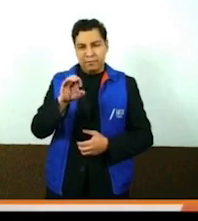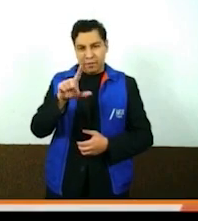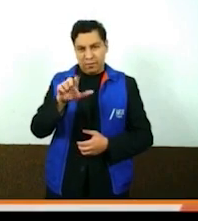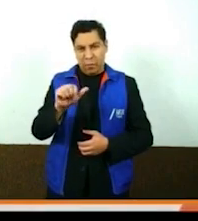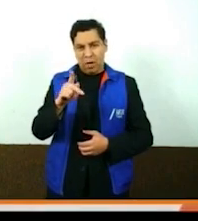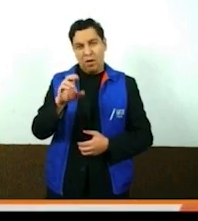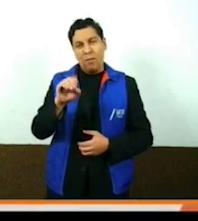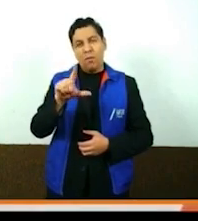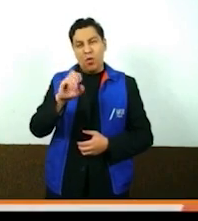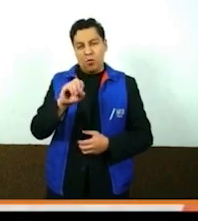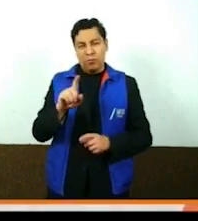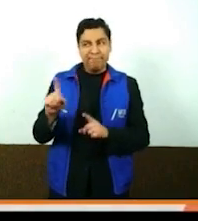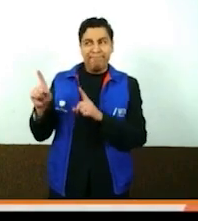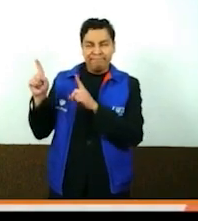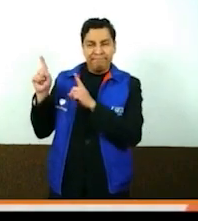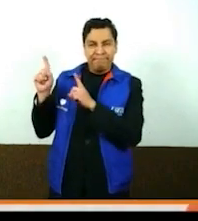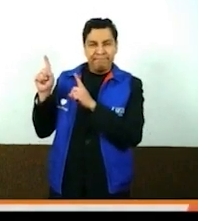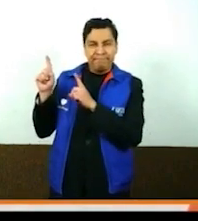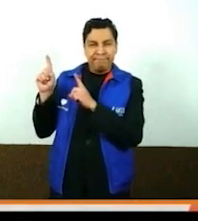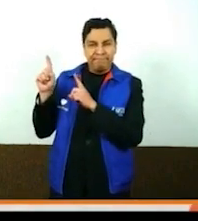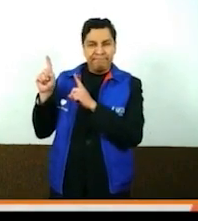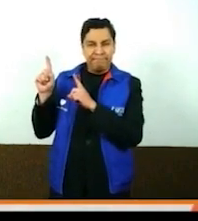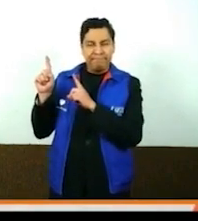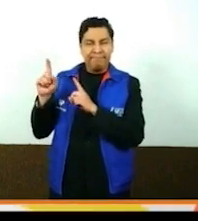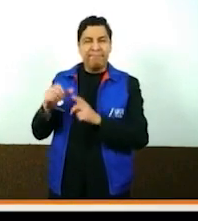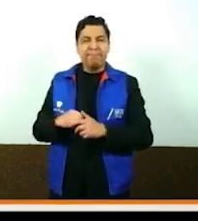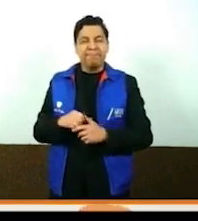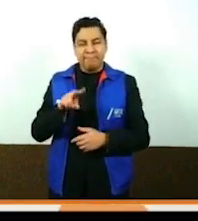Fabiola Polo Melgarejo,